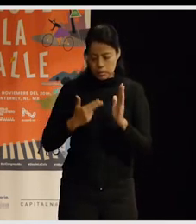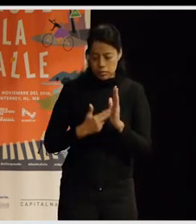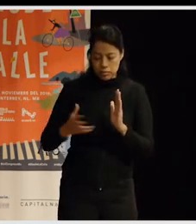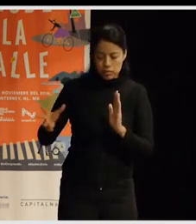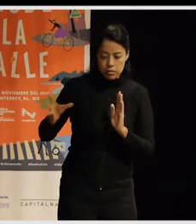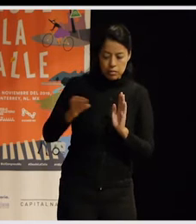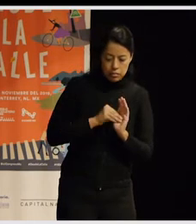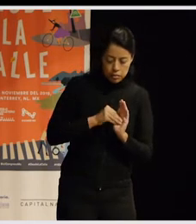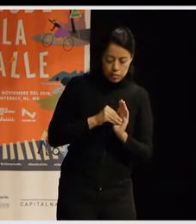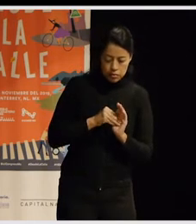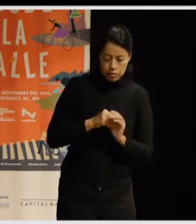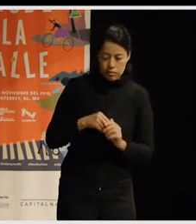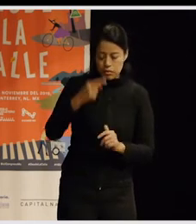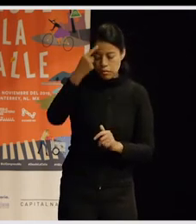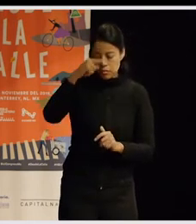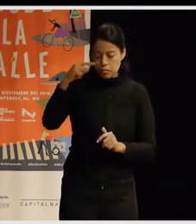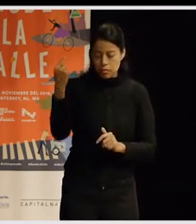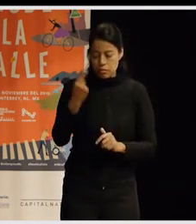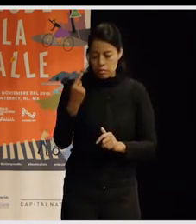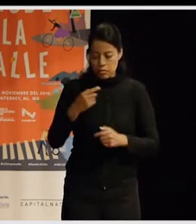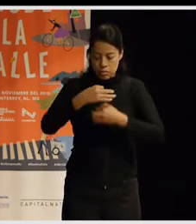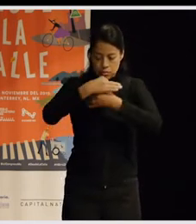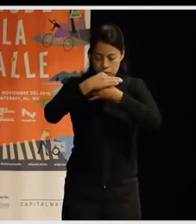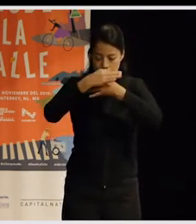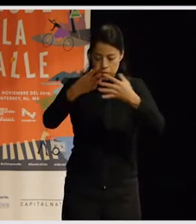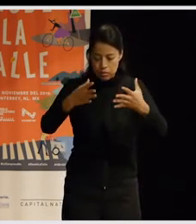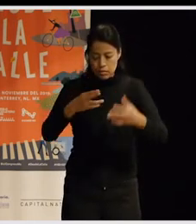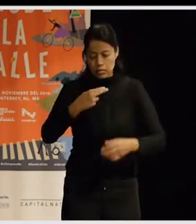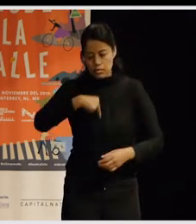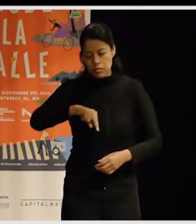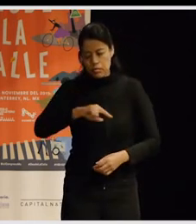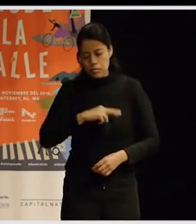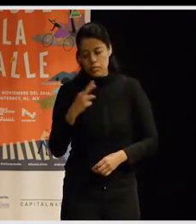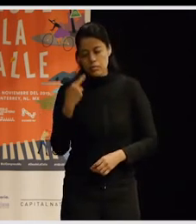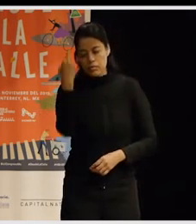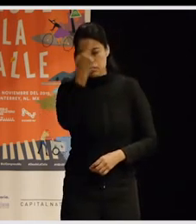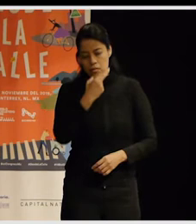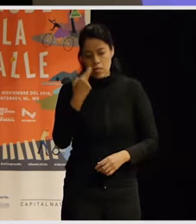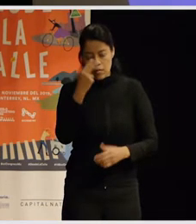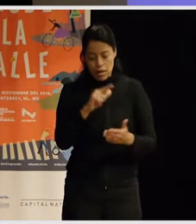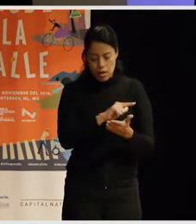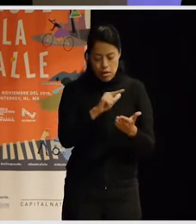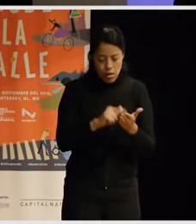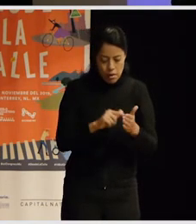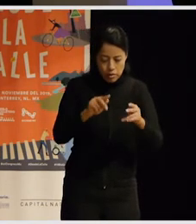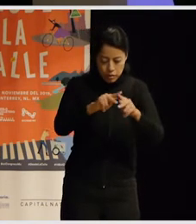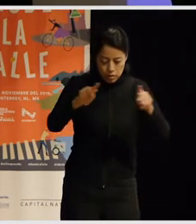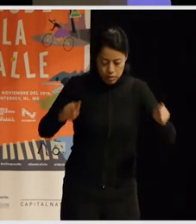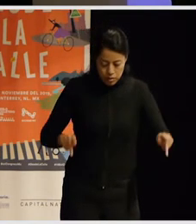táctico para dar un mensaje y medir espacios en la calle que nos